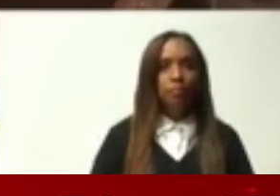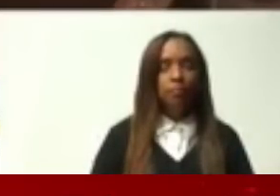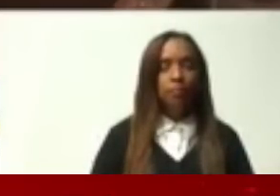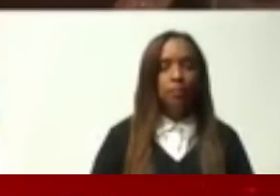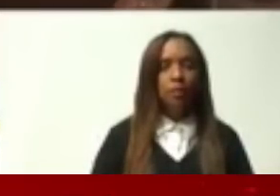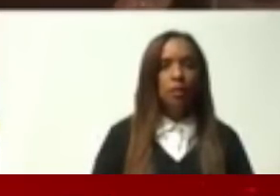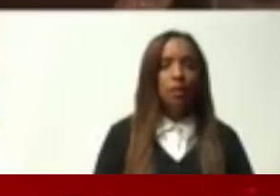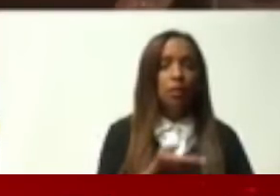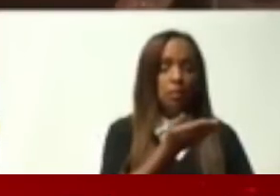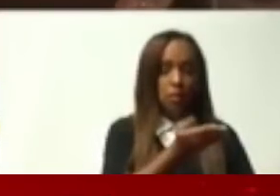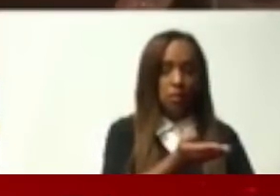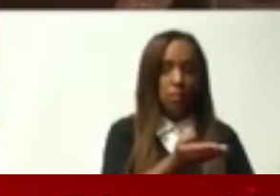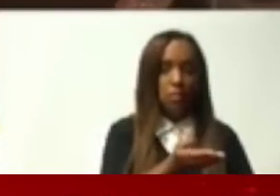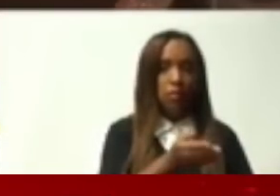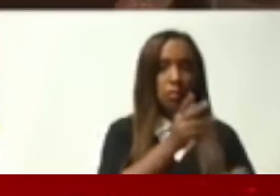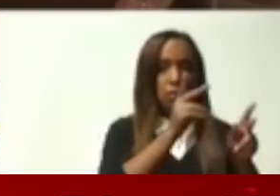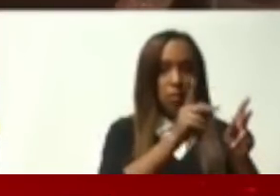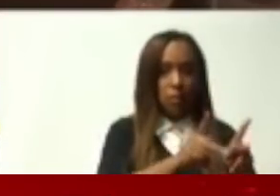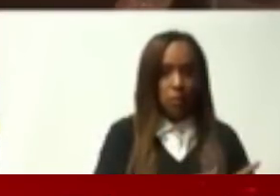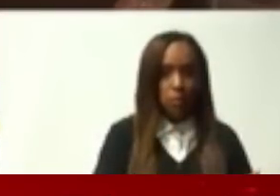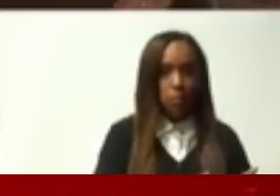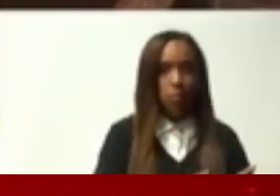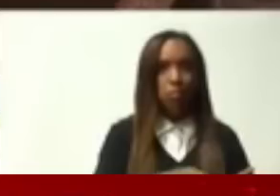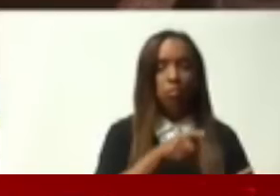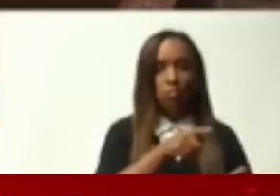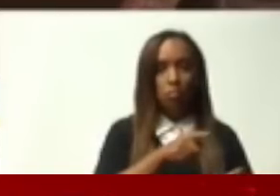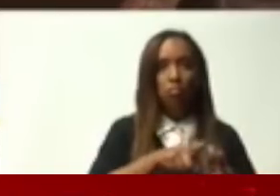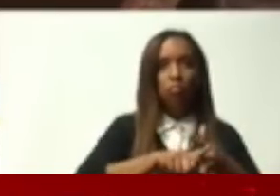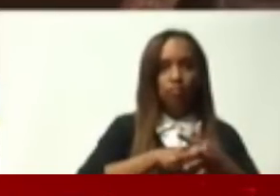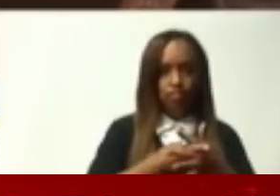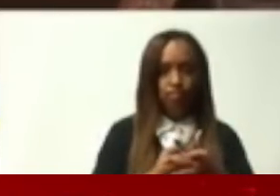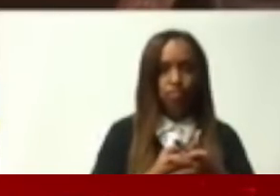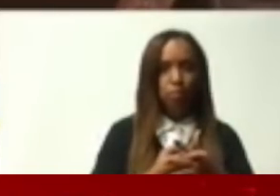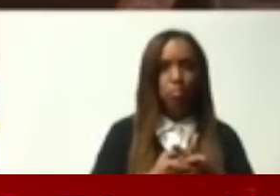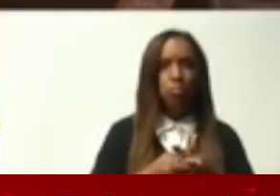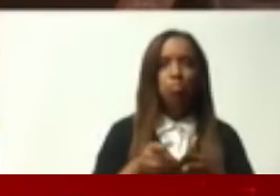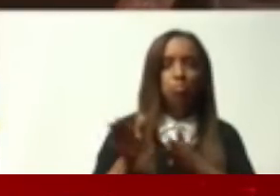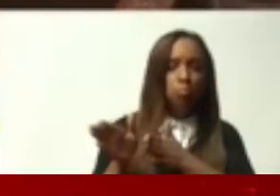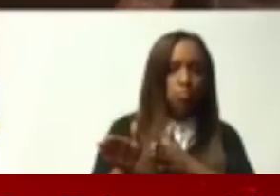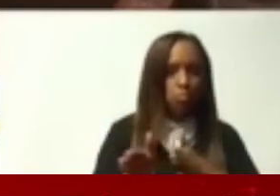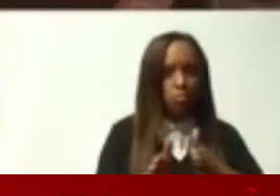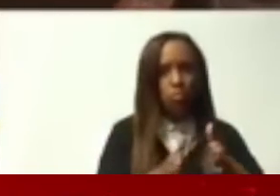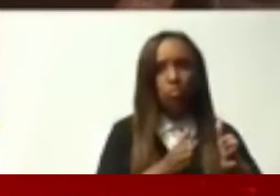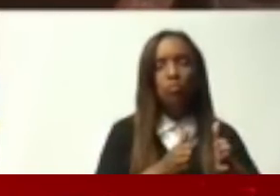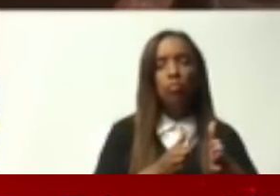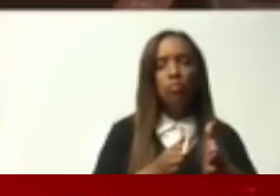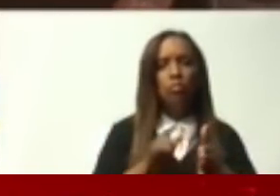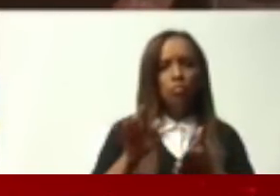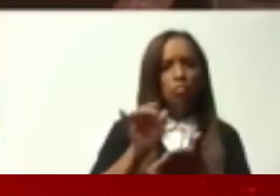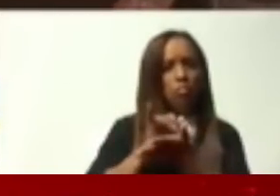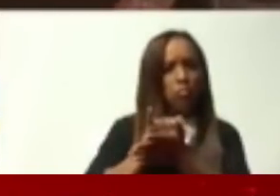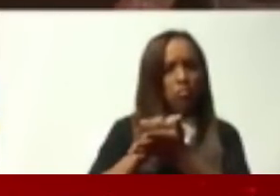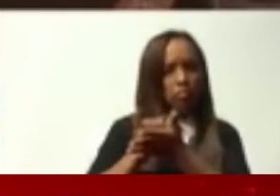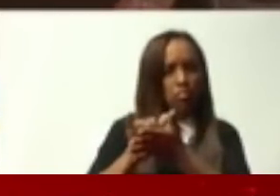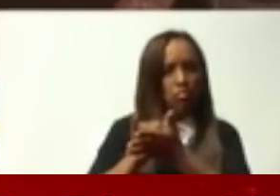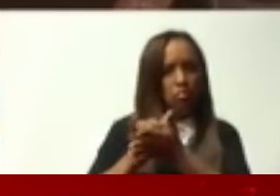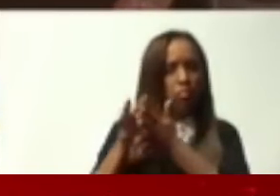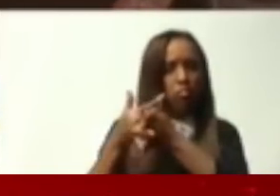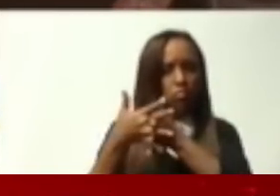comenzar su proceso ordinario en el lugar donde está, que es en los Estados Unidos de